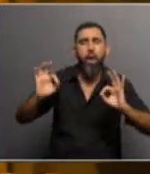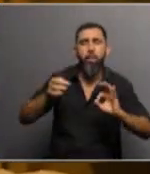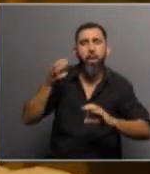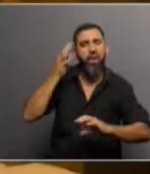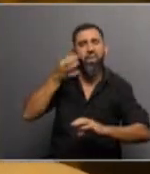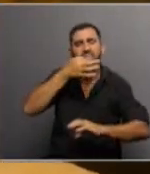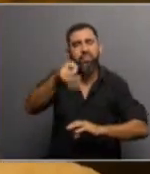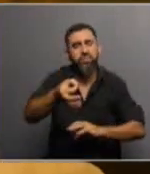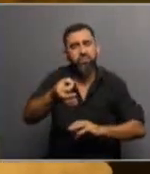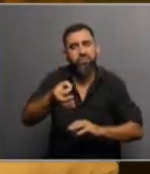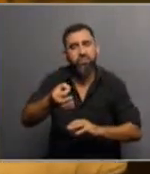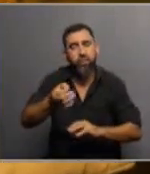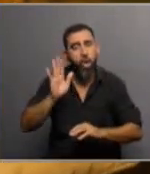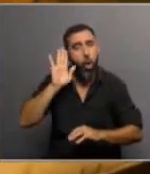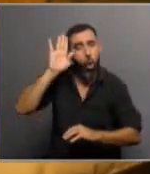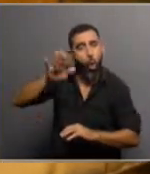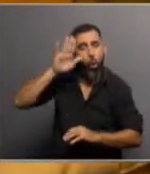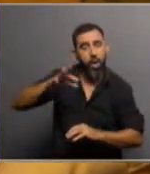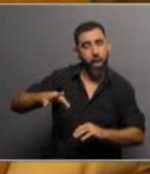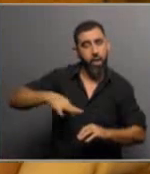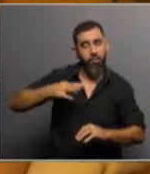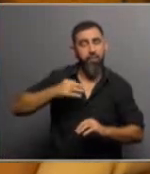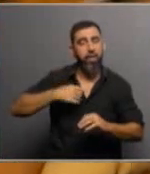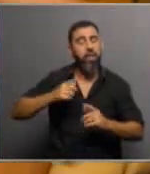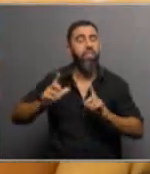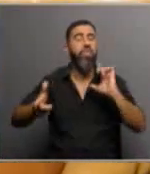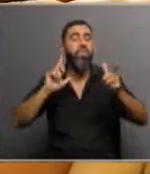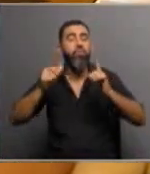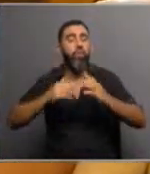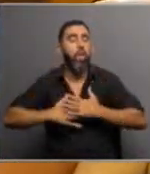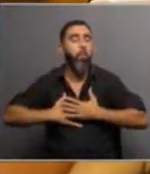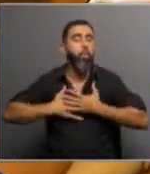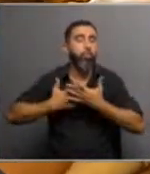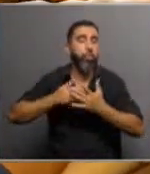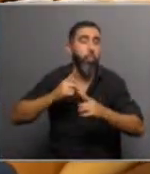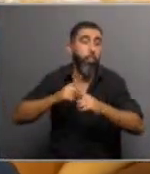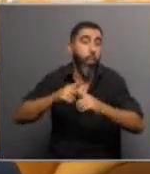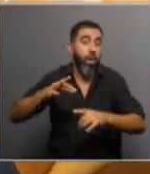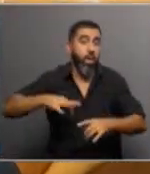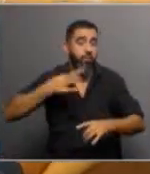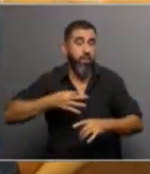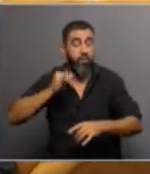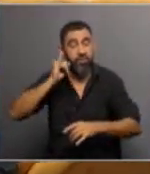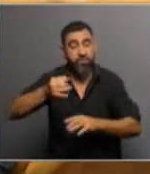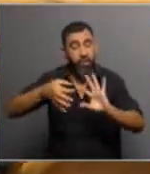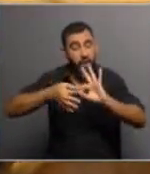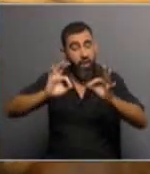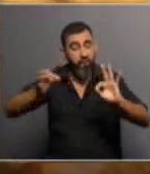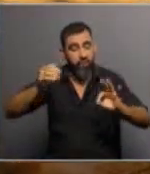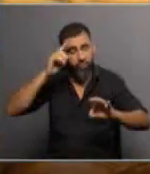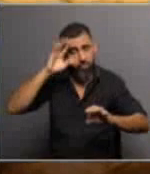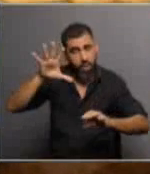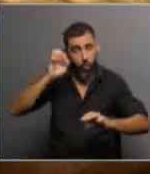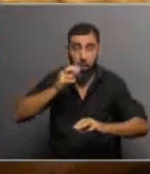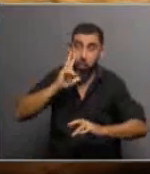frase del flaco que era honrar la vida y celebrar la emoción por la vida bueno esa frase no recuerdo llegar a